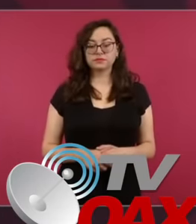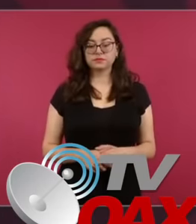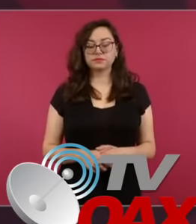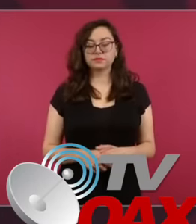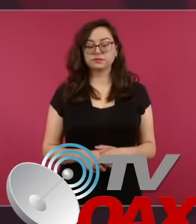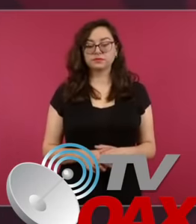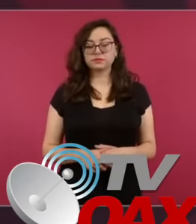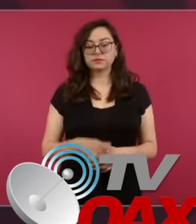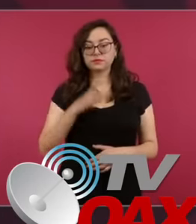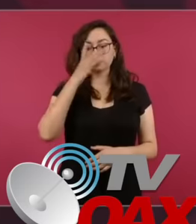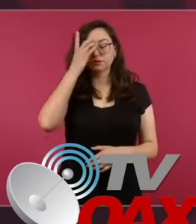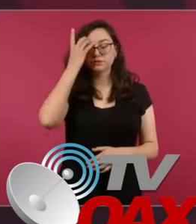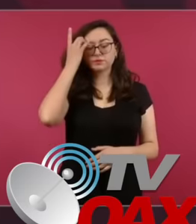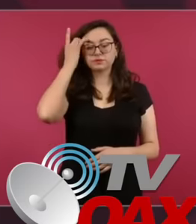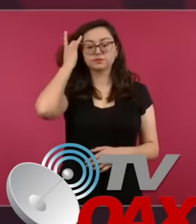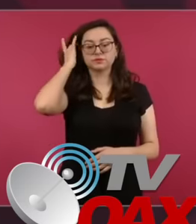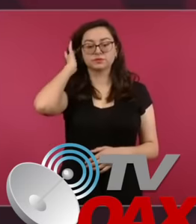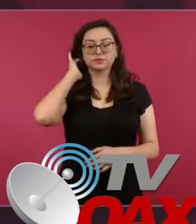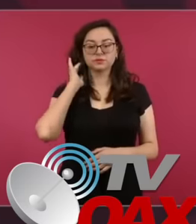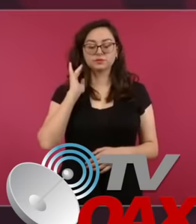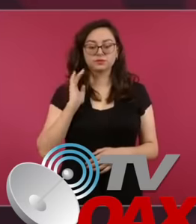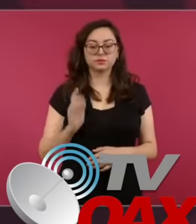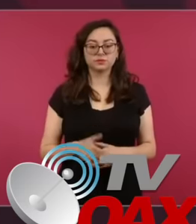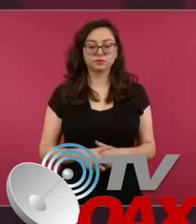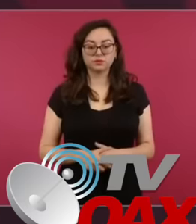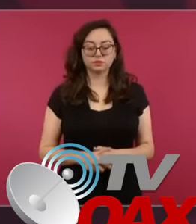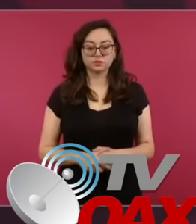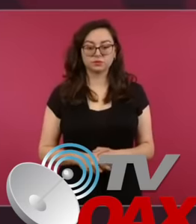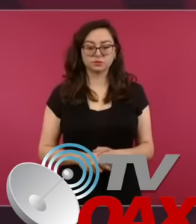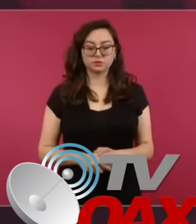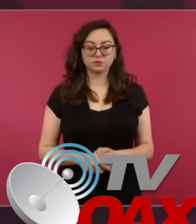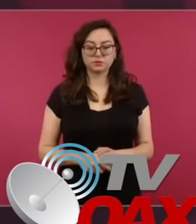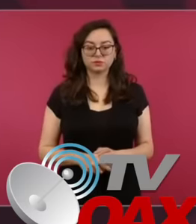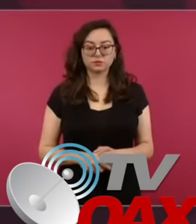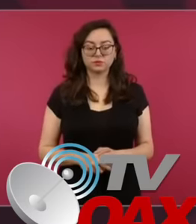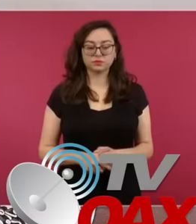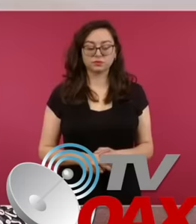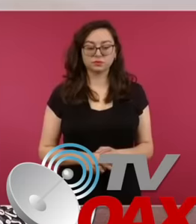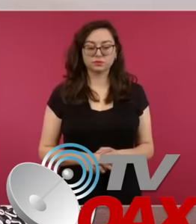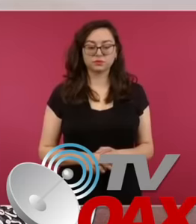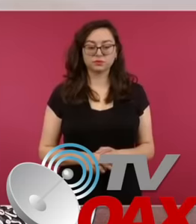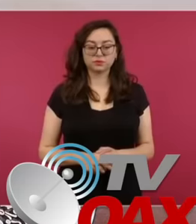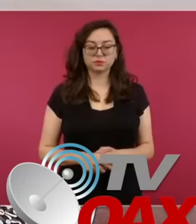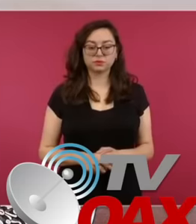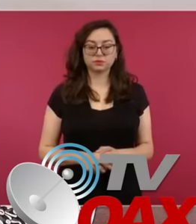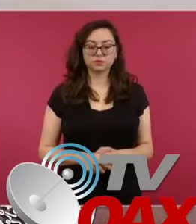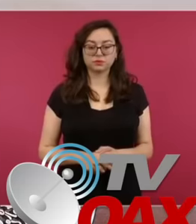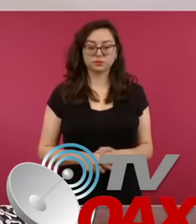seriedad, con responsabilidad, se le mandó a decir a la empresa